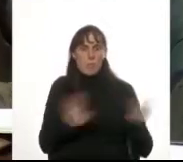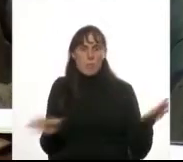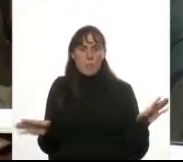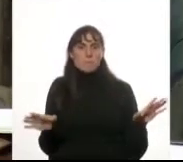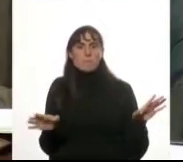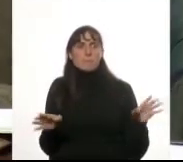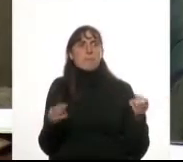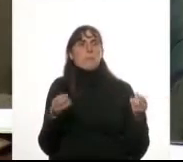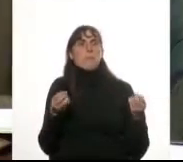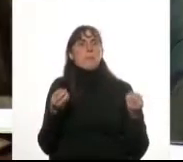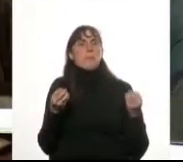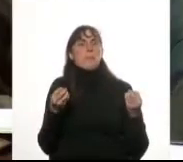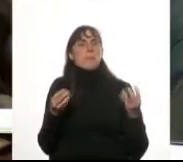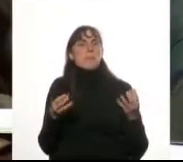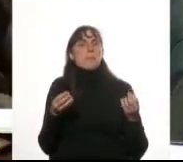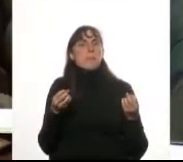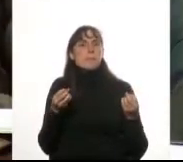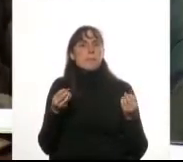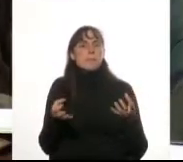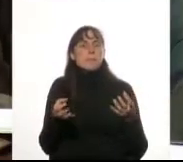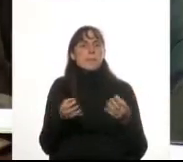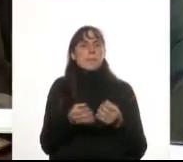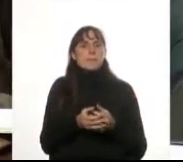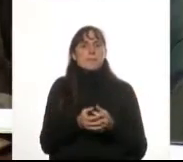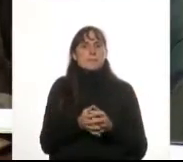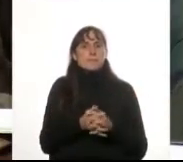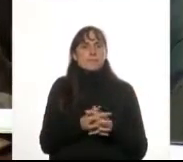¿Por qué? ¿Por qué digo esto?